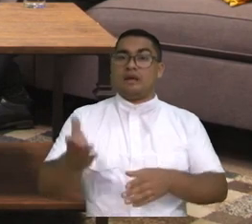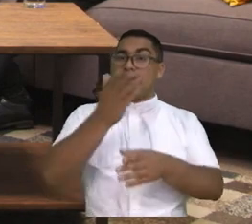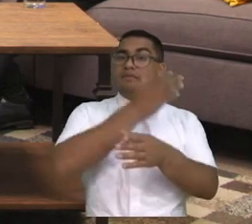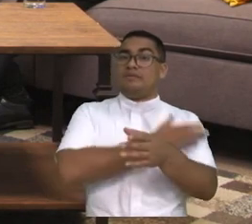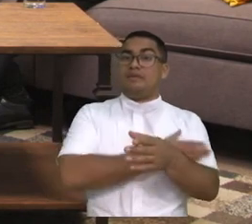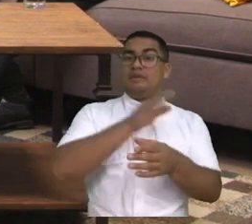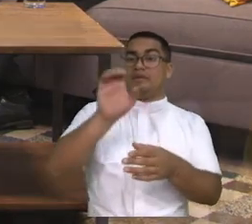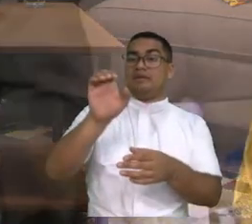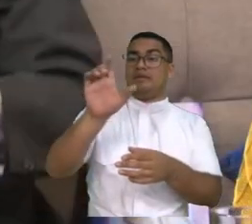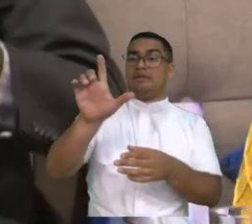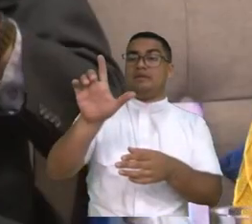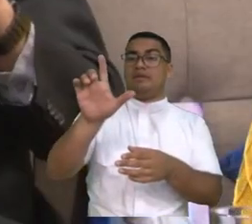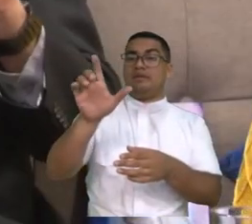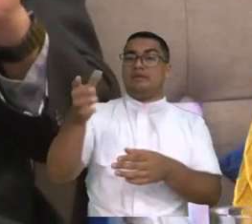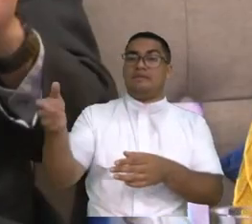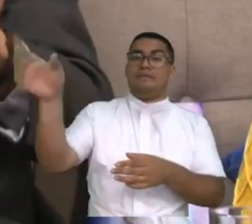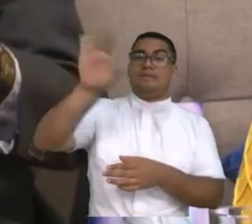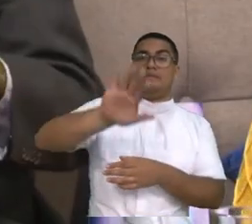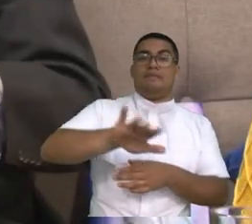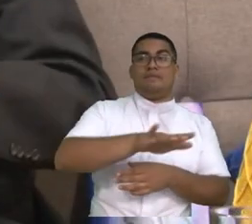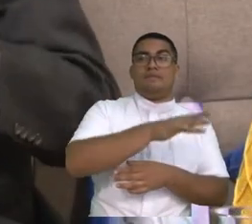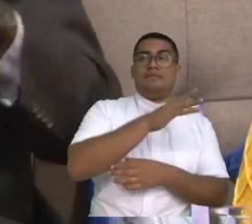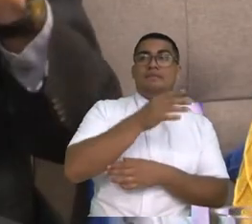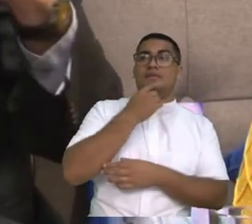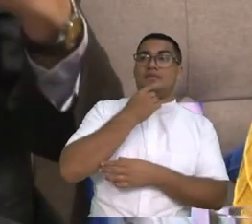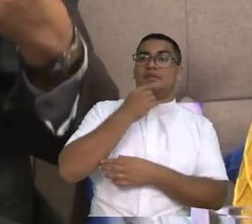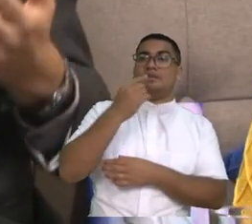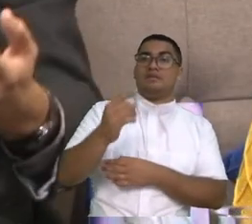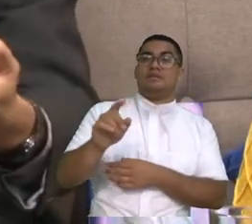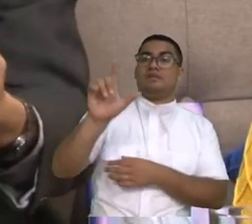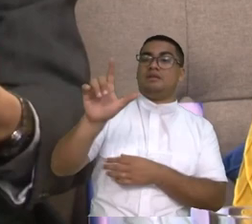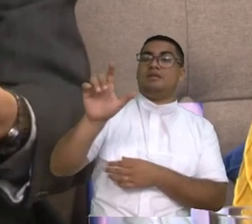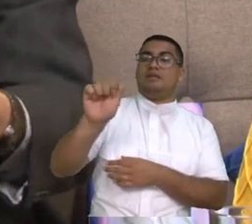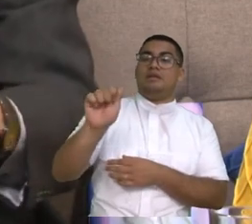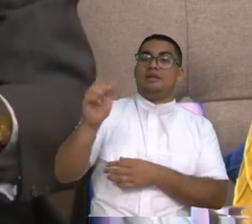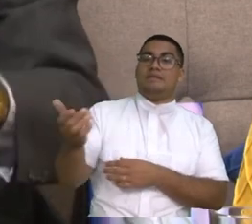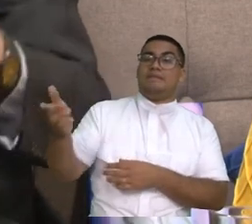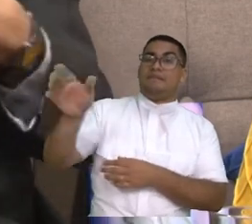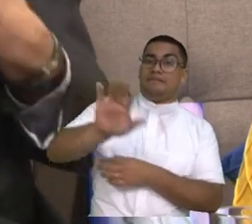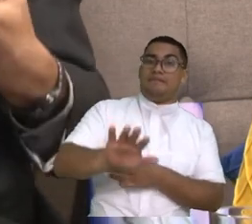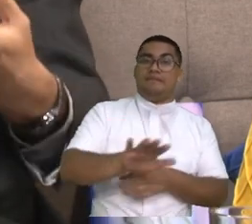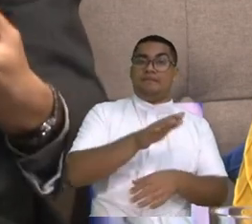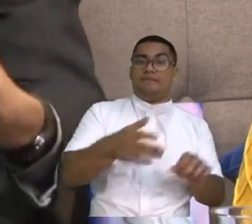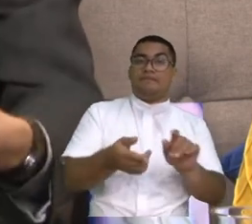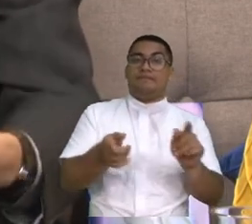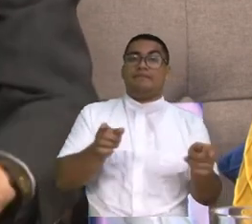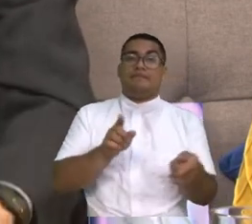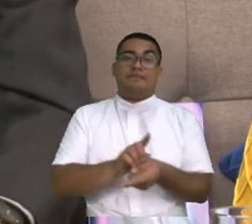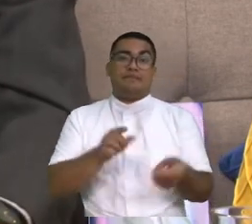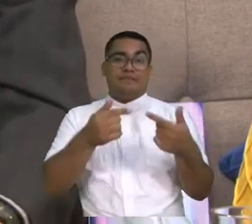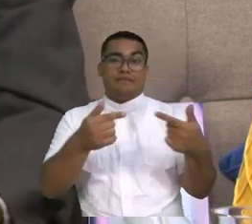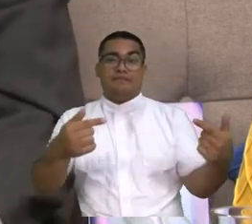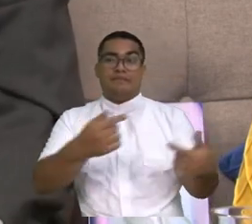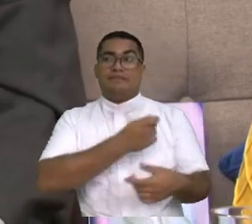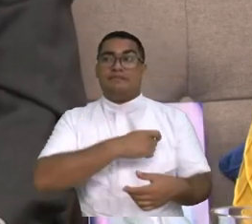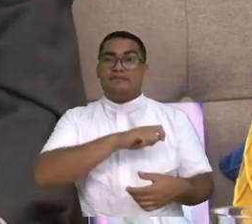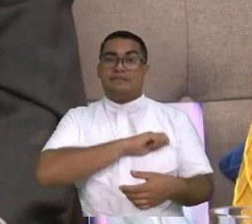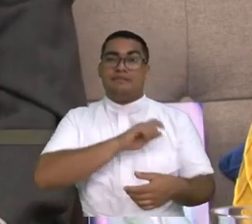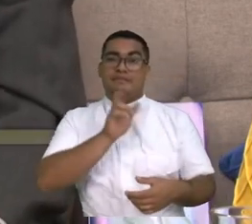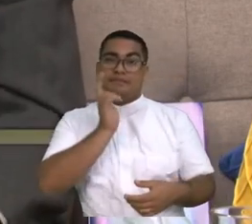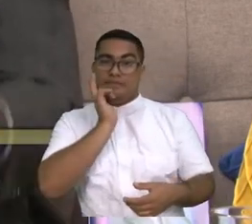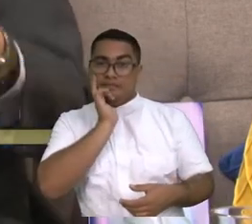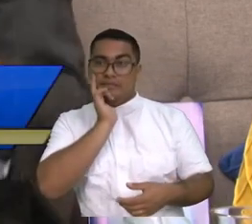Darío, al decir la mar, flexibiliza y rejuvenece el idioma de Cervantes, el idioma de Darío que hoy nosotros cantamos y